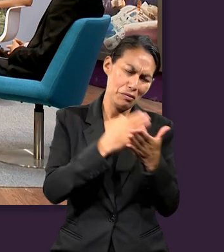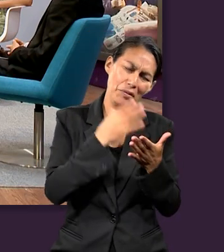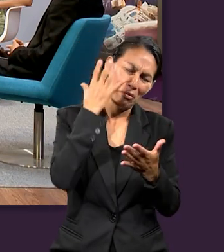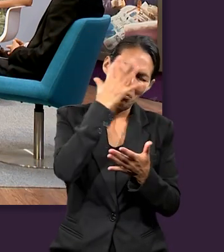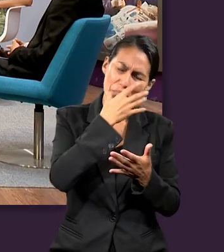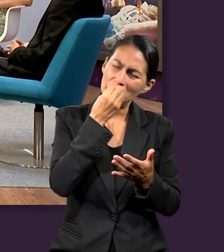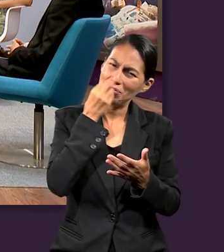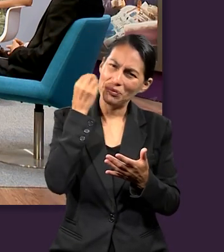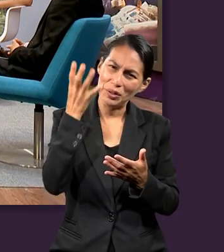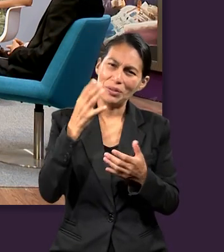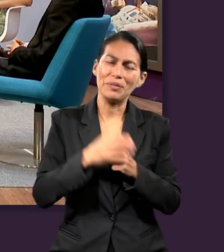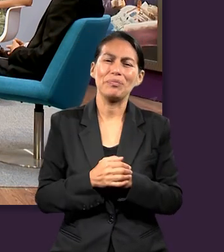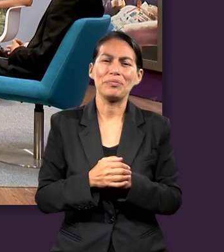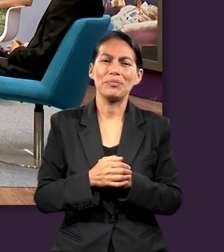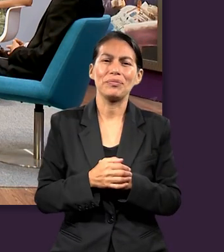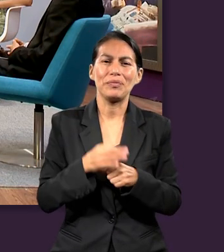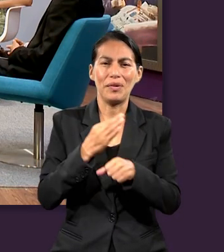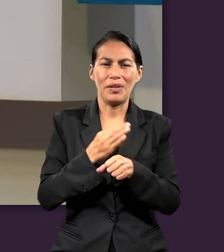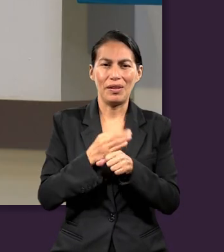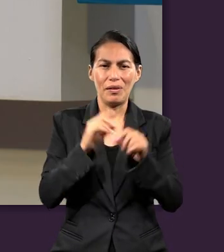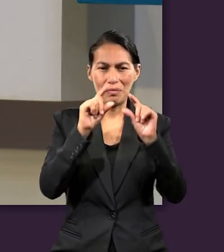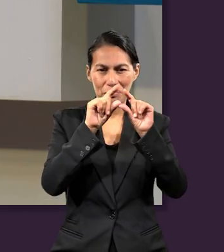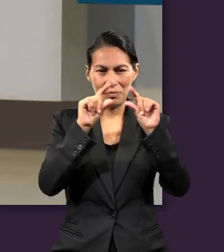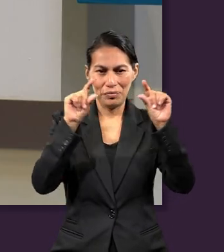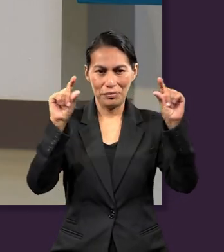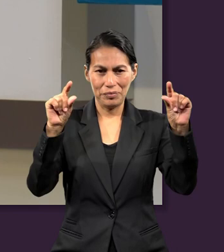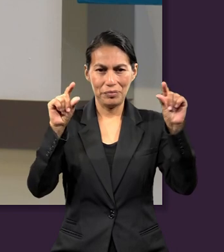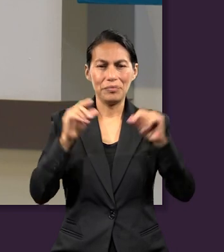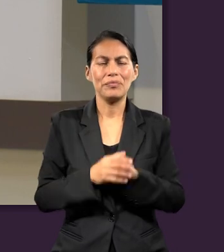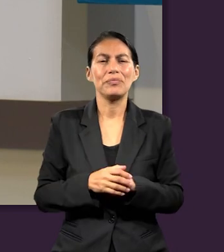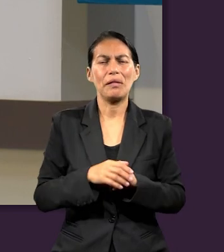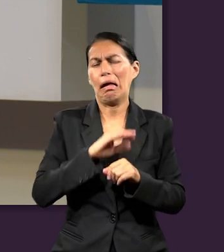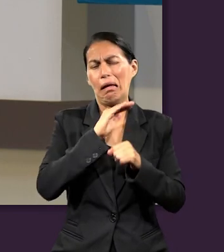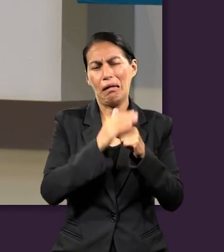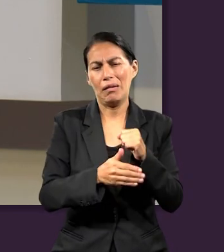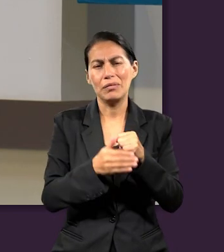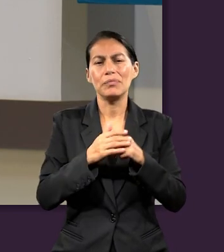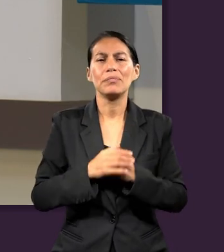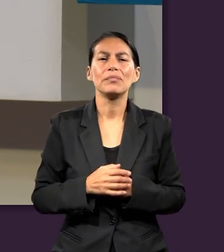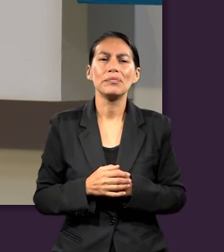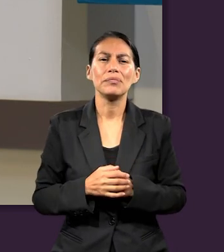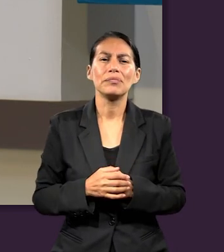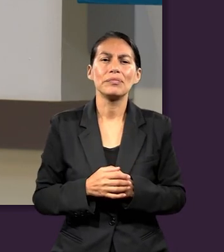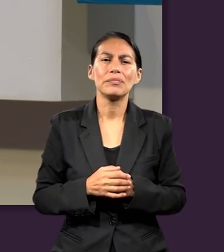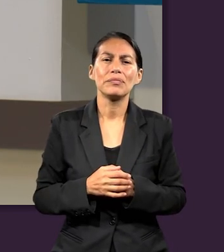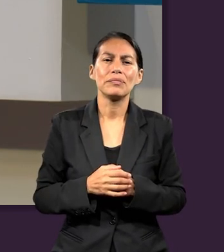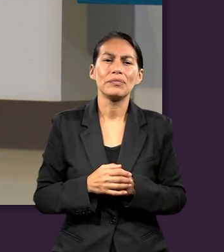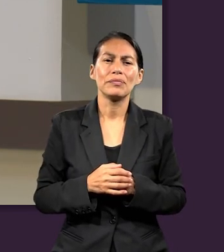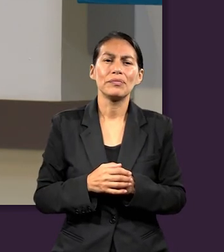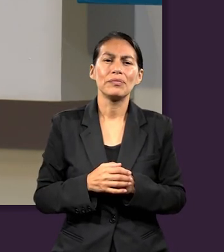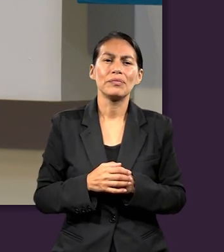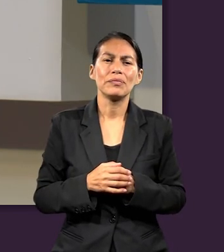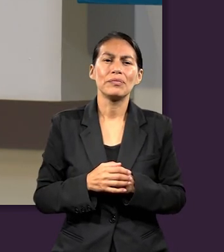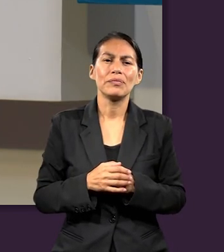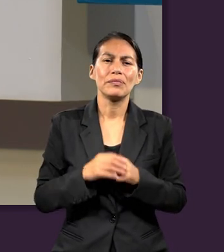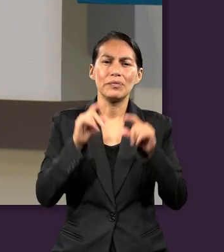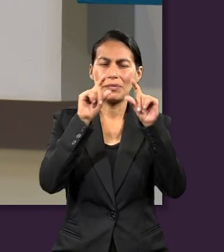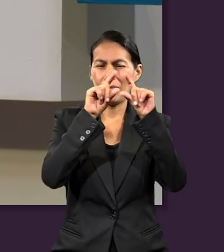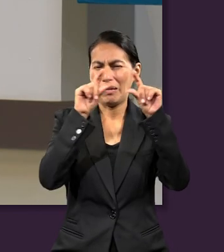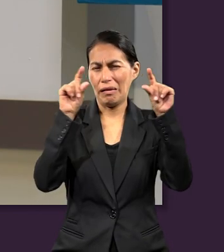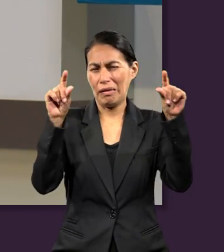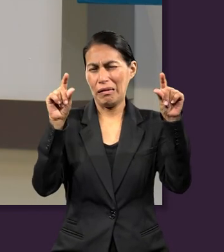importantes y vamos a hacer una frase vamos a hacer una frase para cerrar esta frase